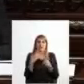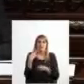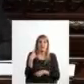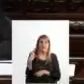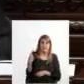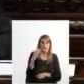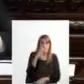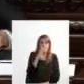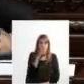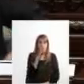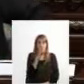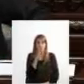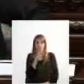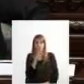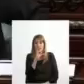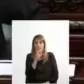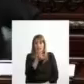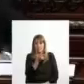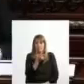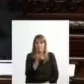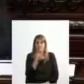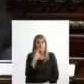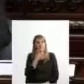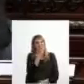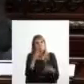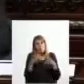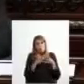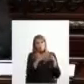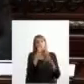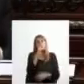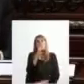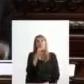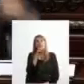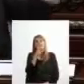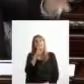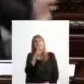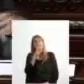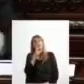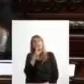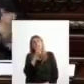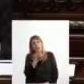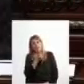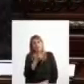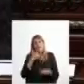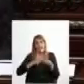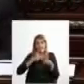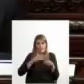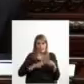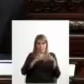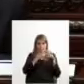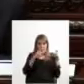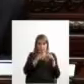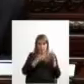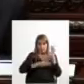Cutsa. Miren qué increíble. Los de Duxa. ANCAP con la tarjeta corporativa que pagamos todos